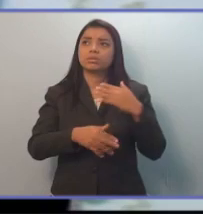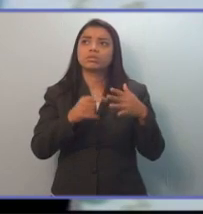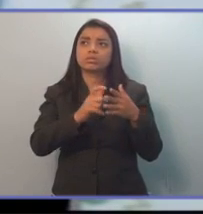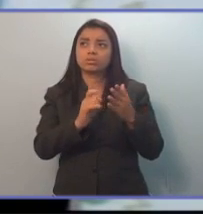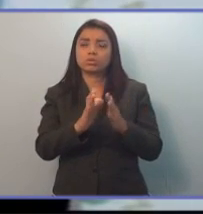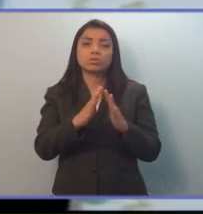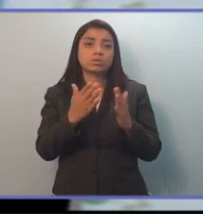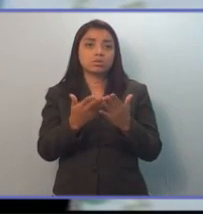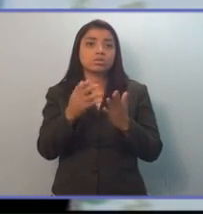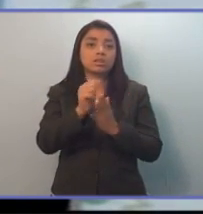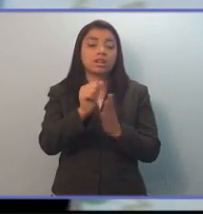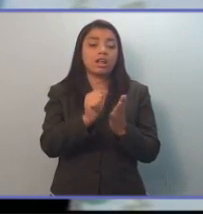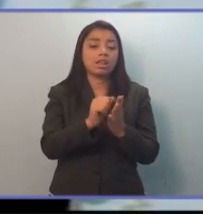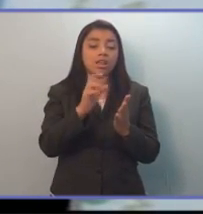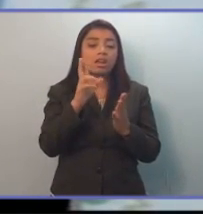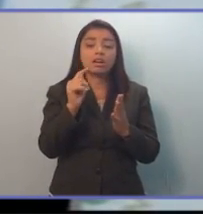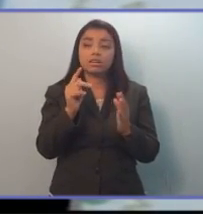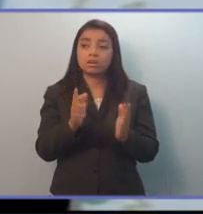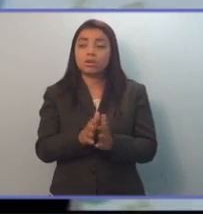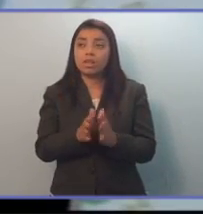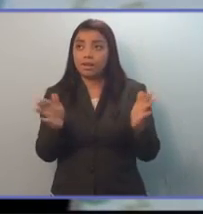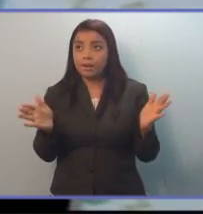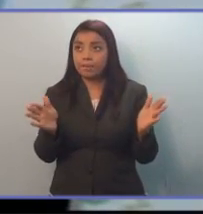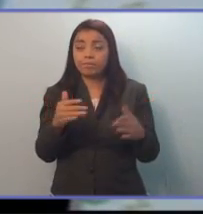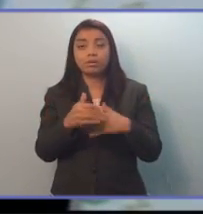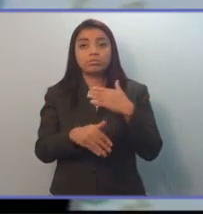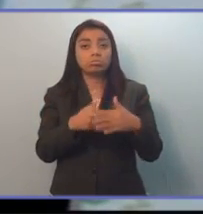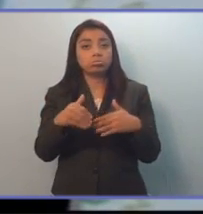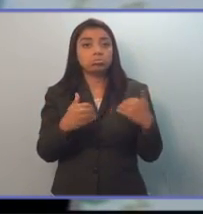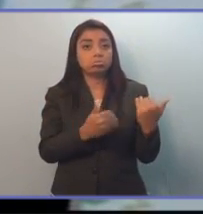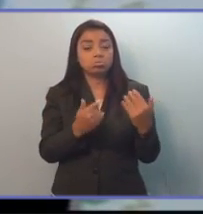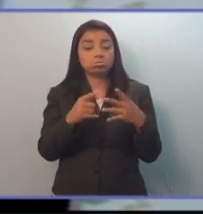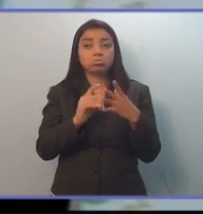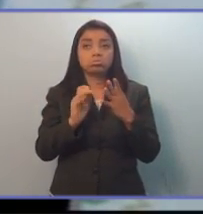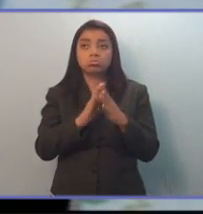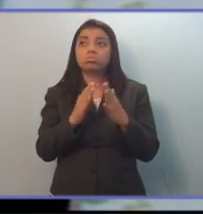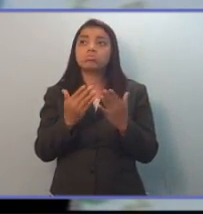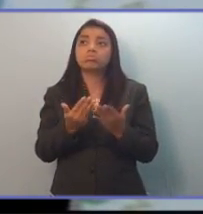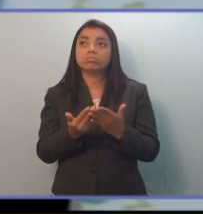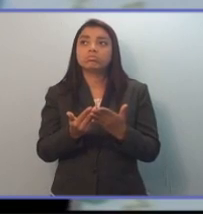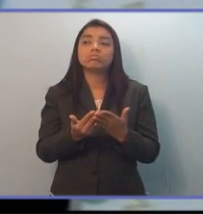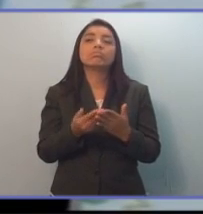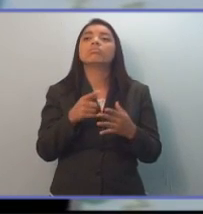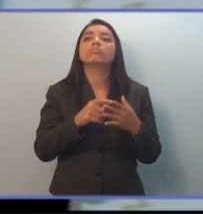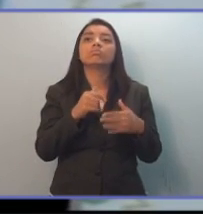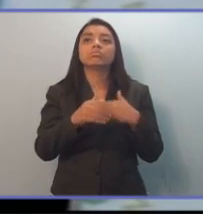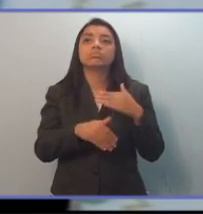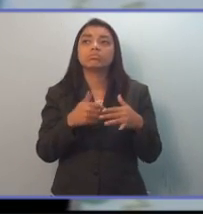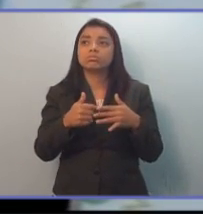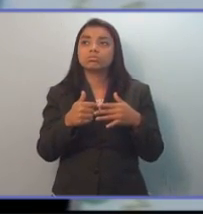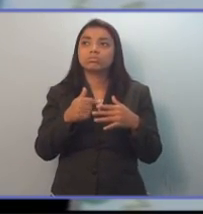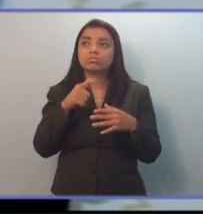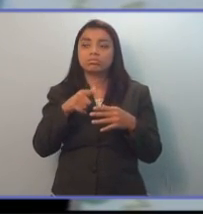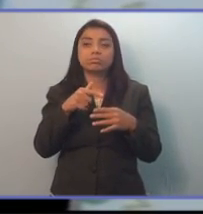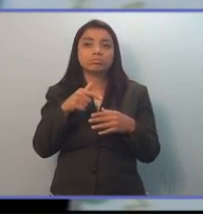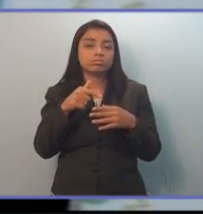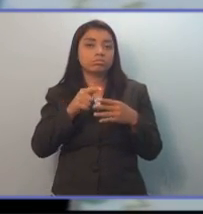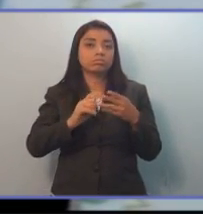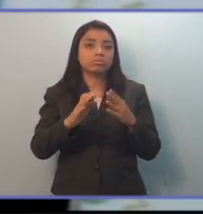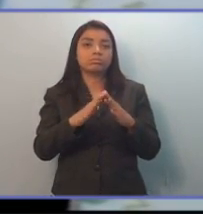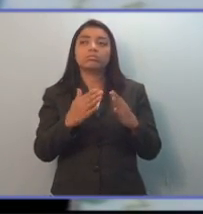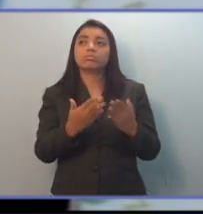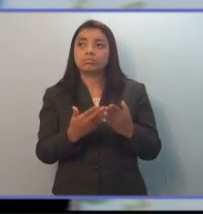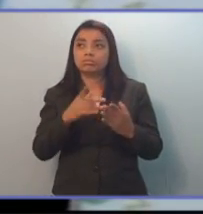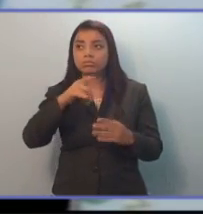amplia en su articulado y regular todo lo que es el proceso de inconstitucionalidad, el proceso de habeas corpus y el proceso de amparo. O sea,